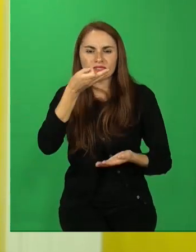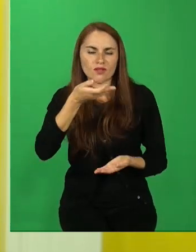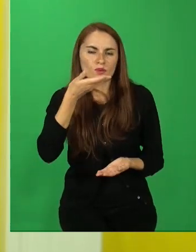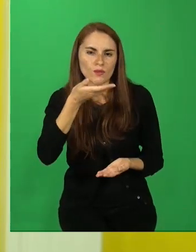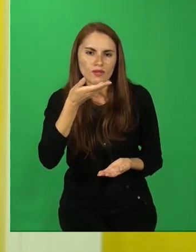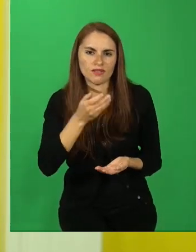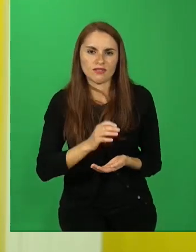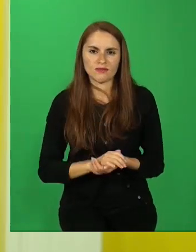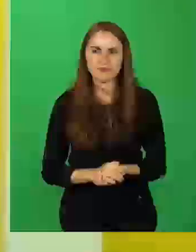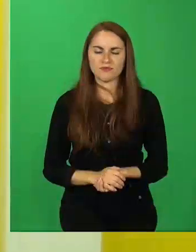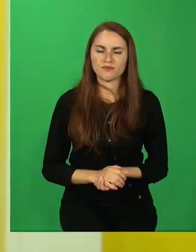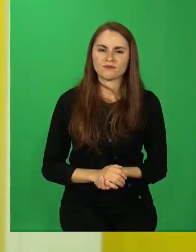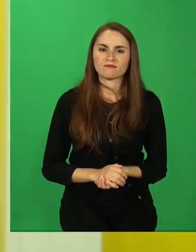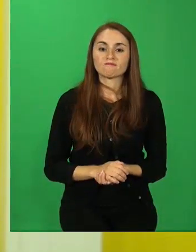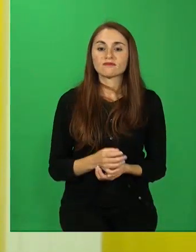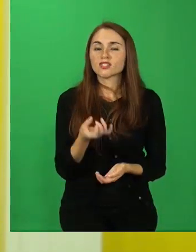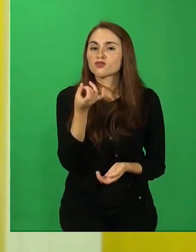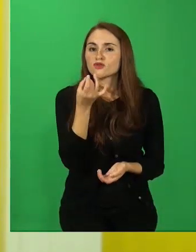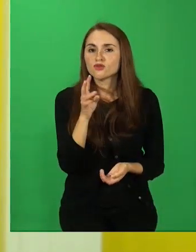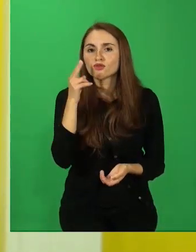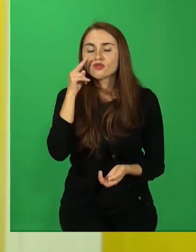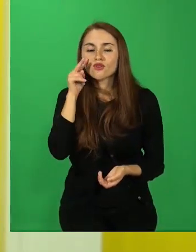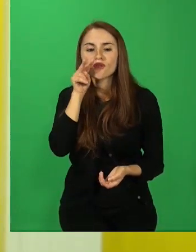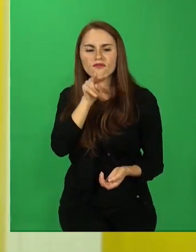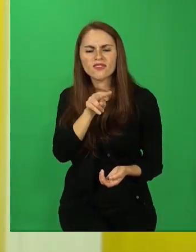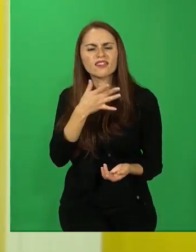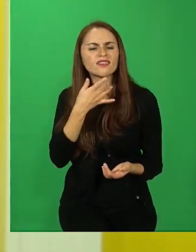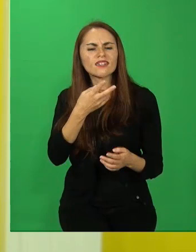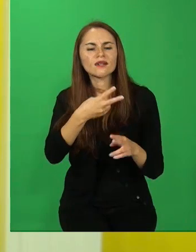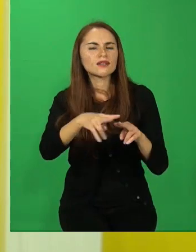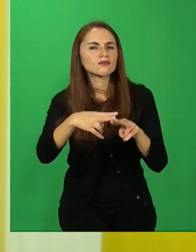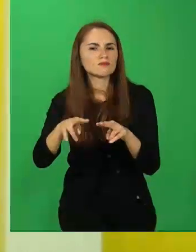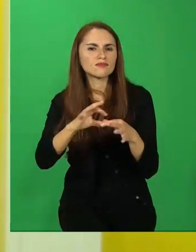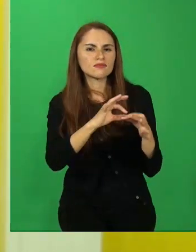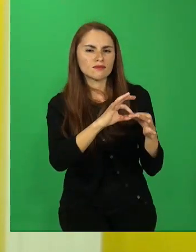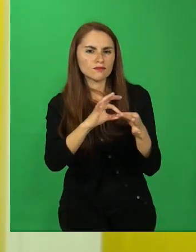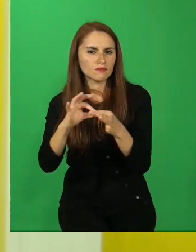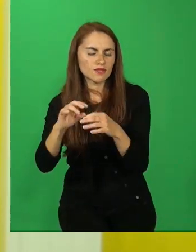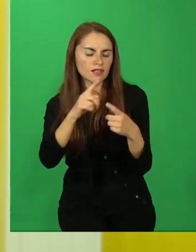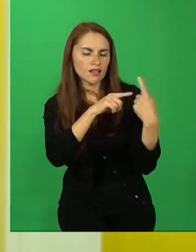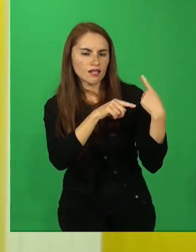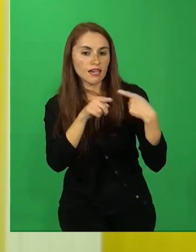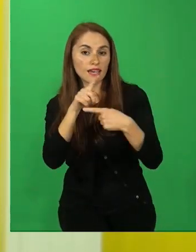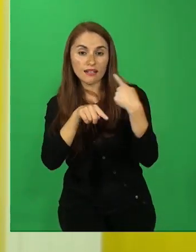no nos olvidemos del conocimiento relativo, cuenta solamente acciones.